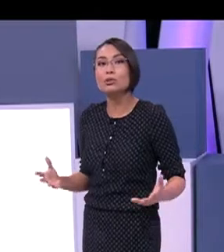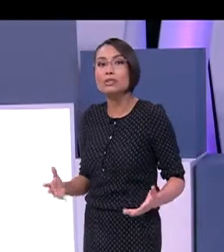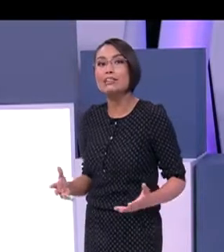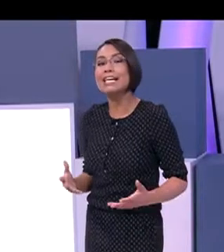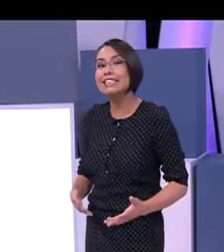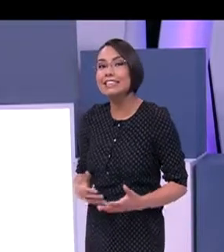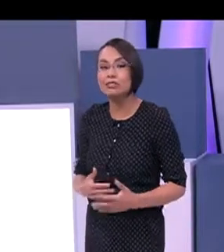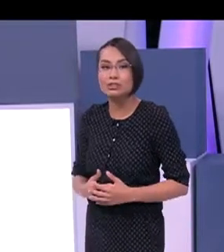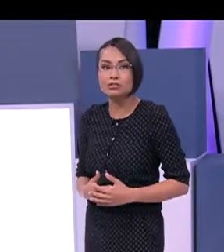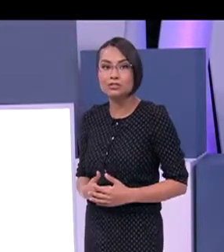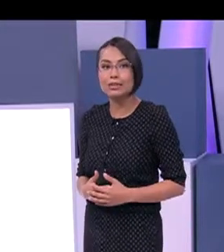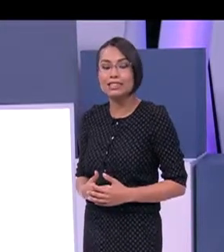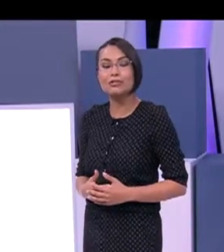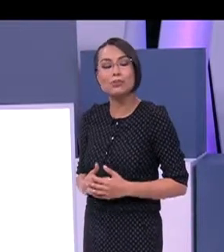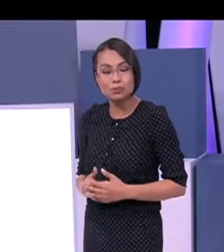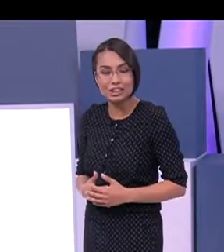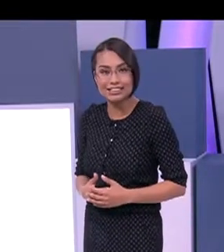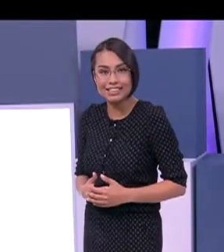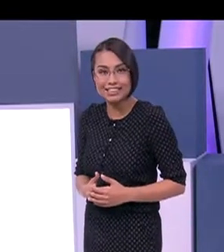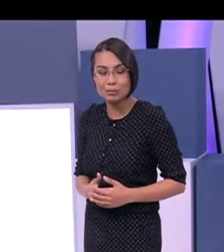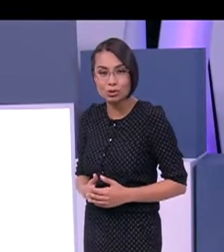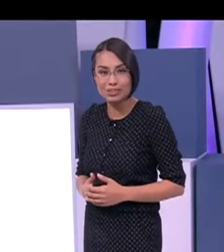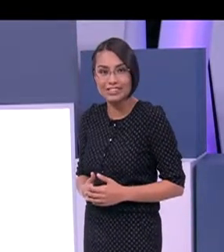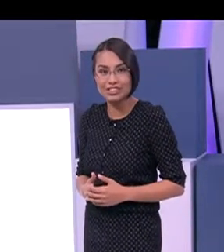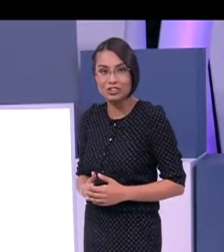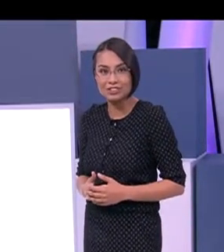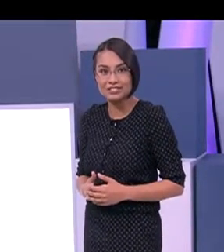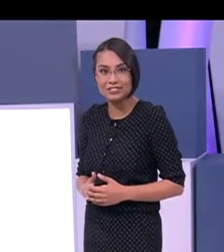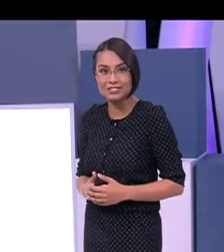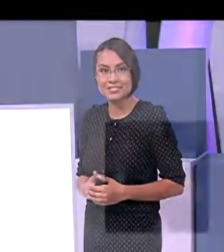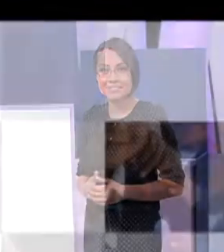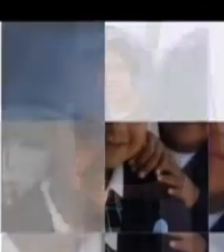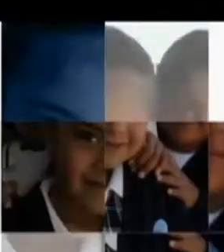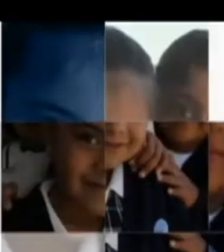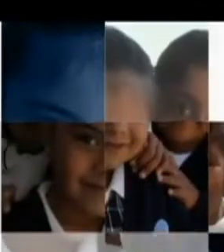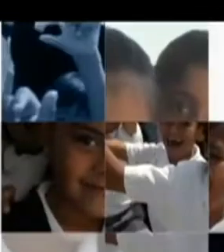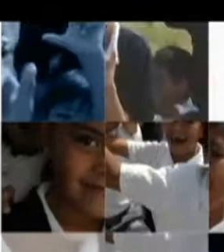que hacemos posible este esfuerzo informativo, muchas gracias por su atención.